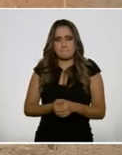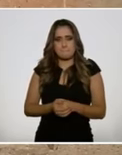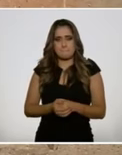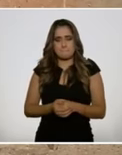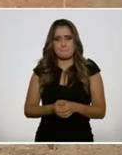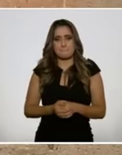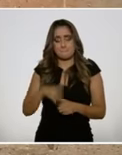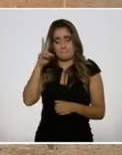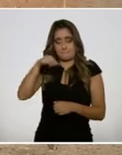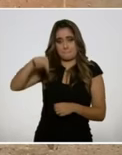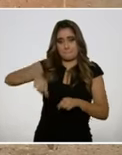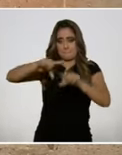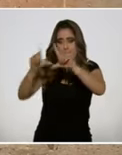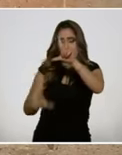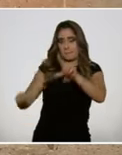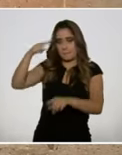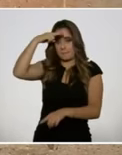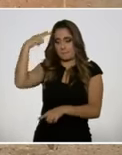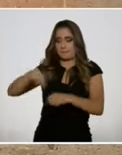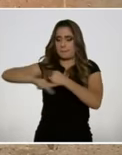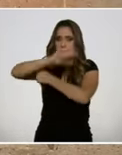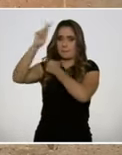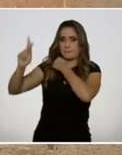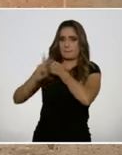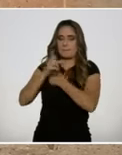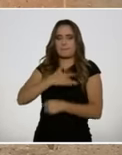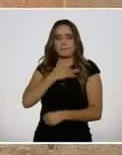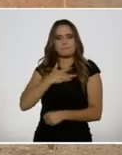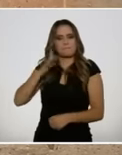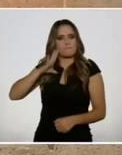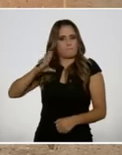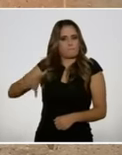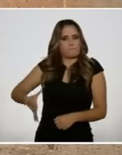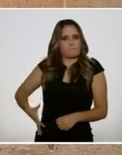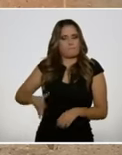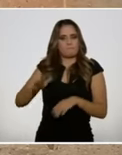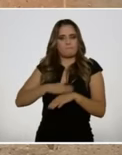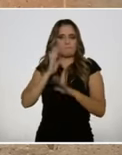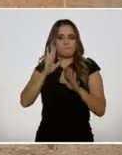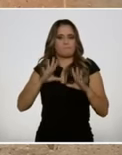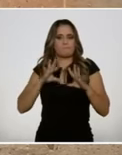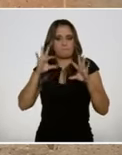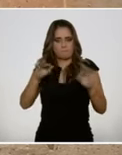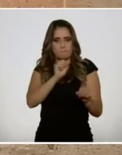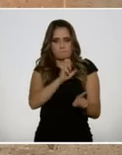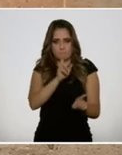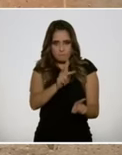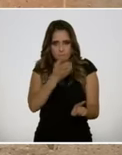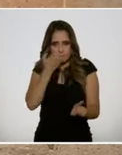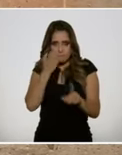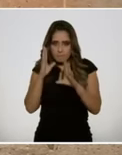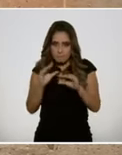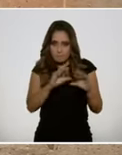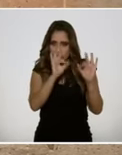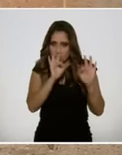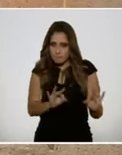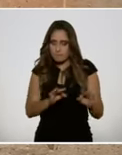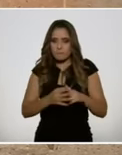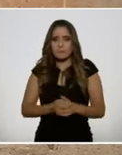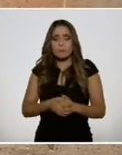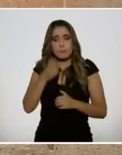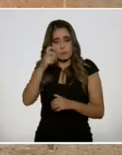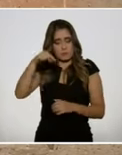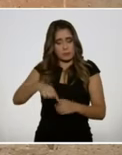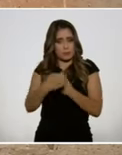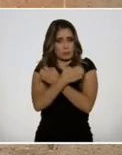definido a México como nación. Esta conmemoración nos hace reflexionar, por un lado, acerca de